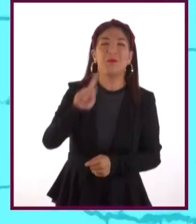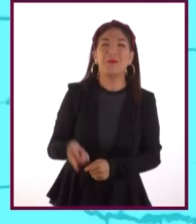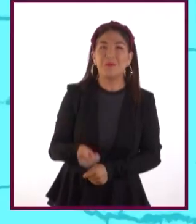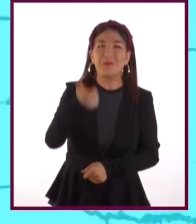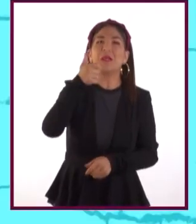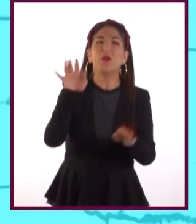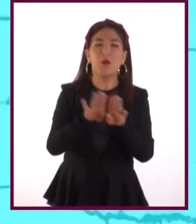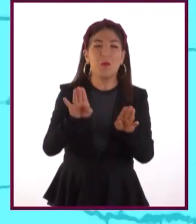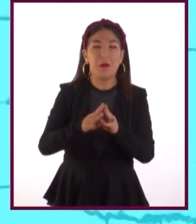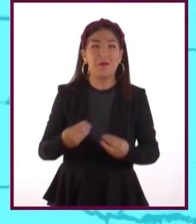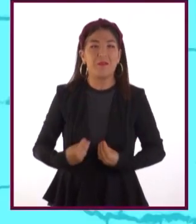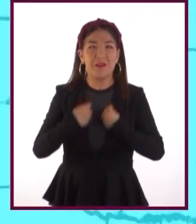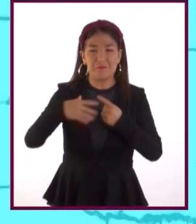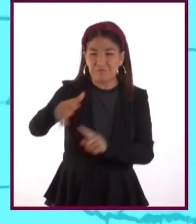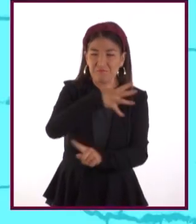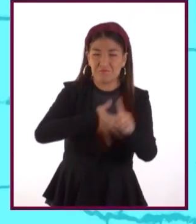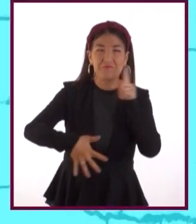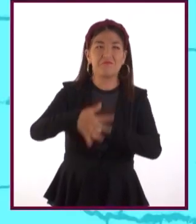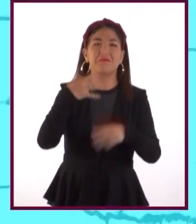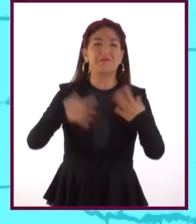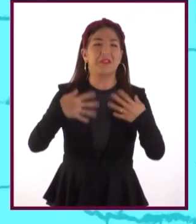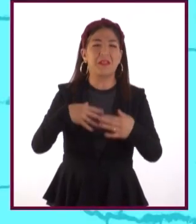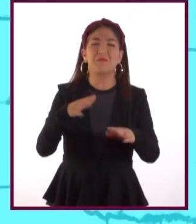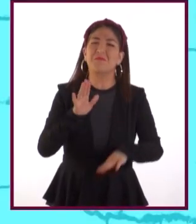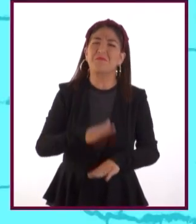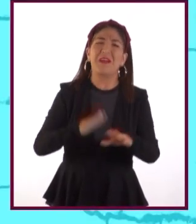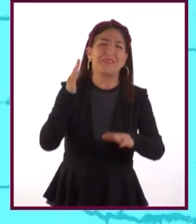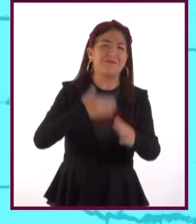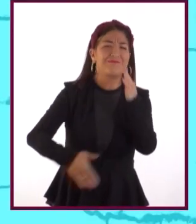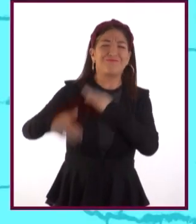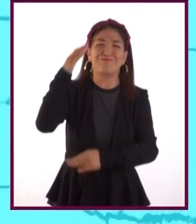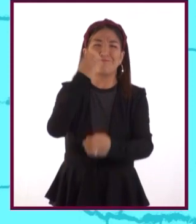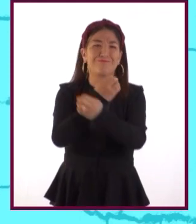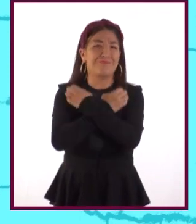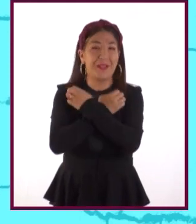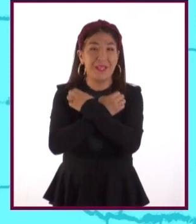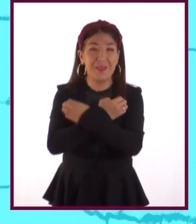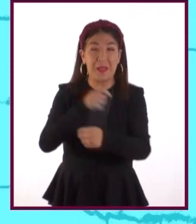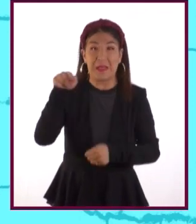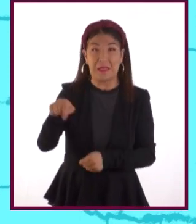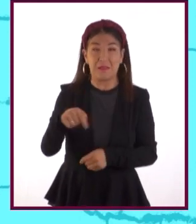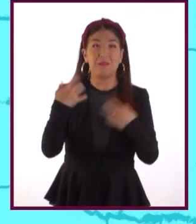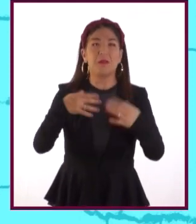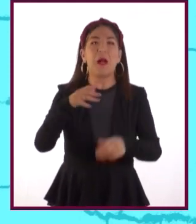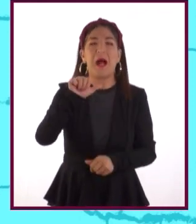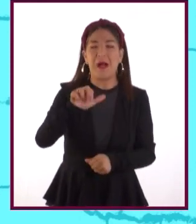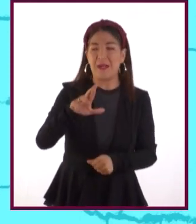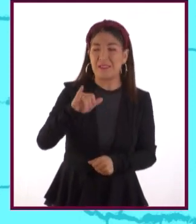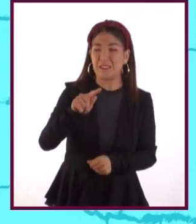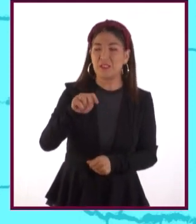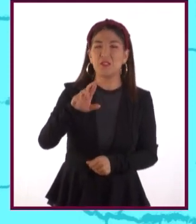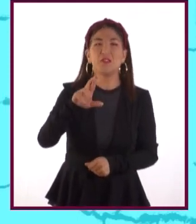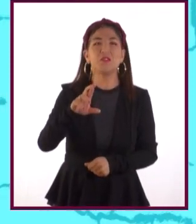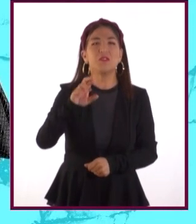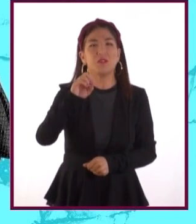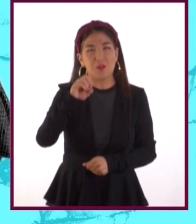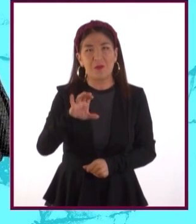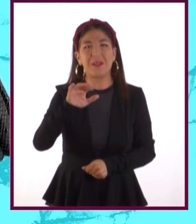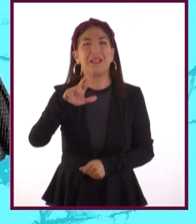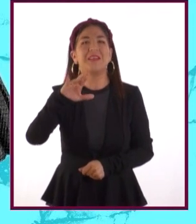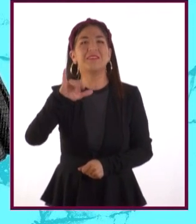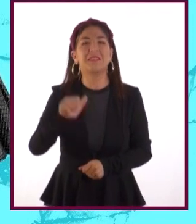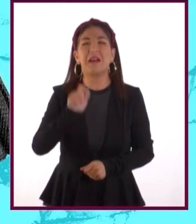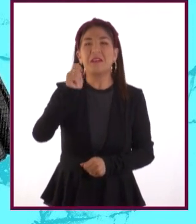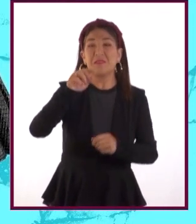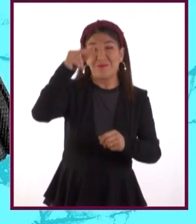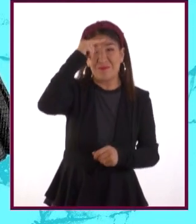ciencia. Además de esto, Ada vivió en un ambiente social altamente educado, pues ella perteneció a la aristocracia. A